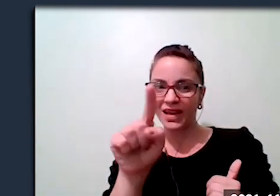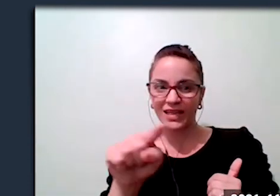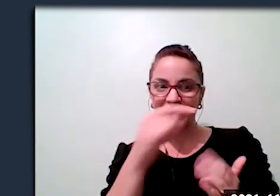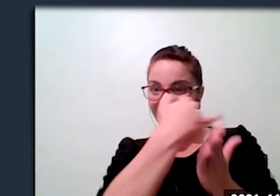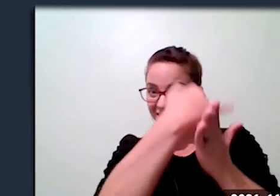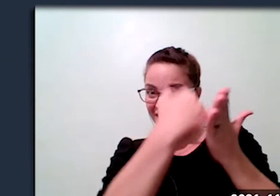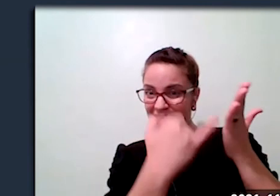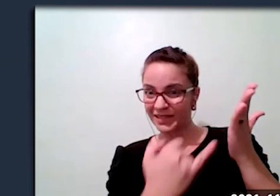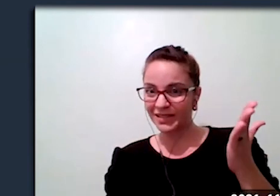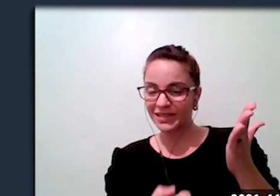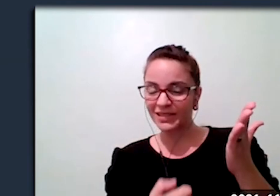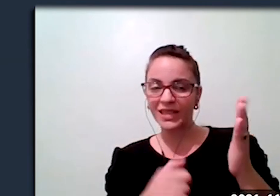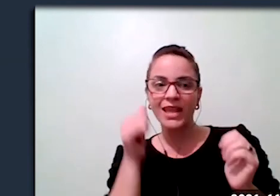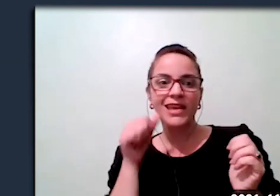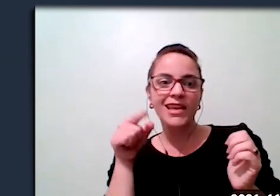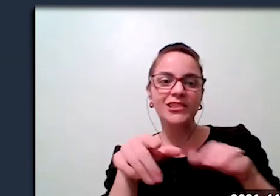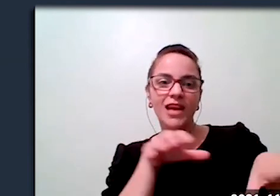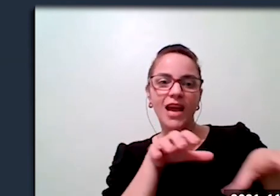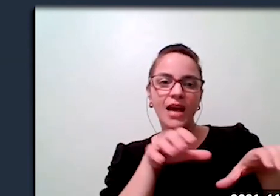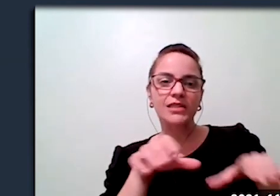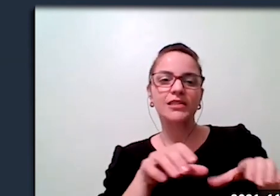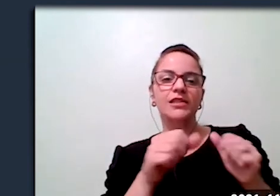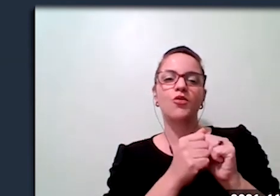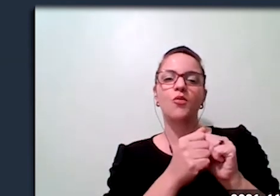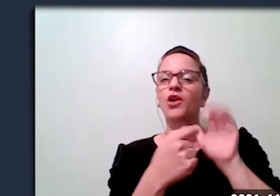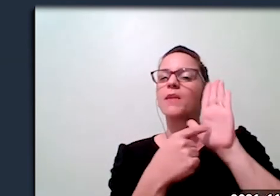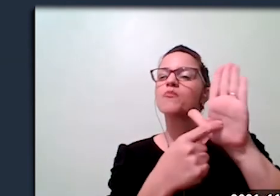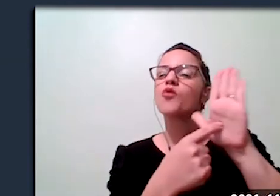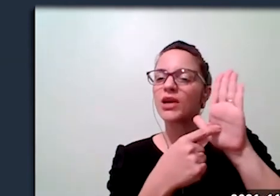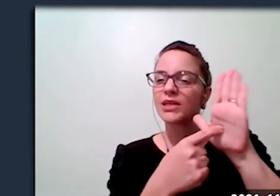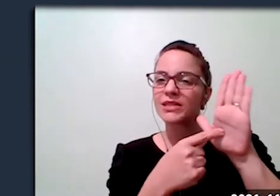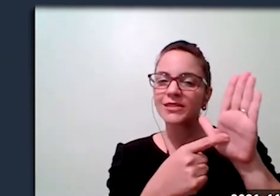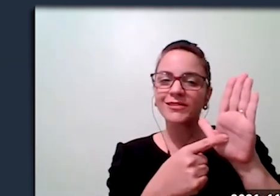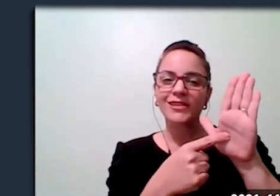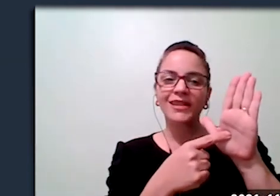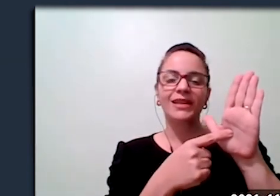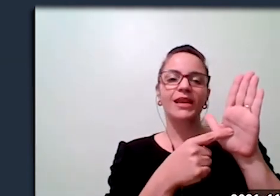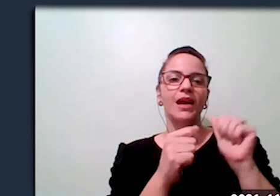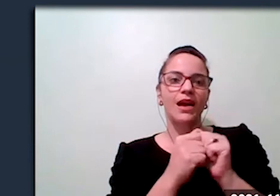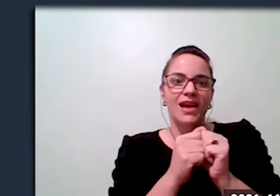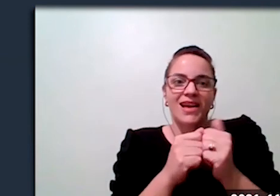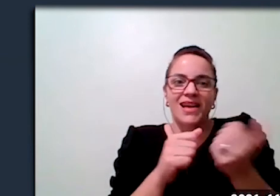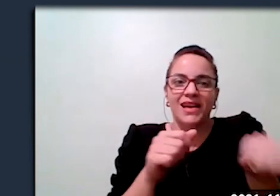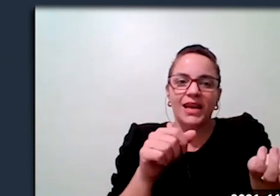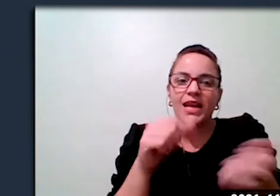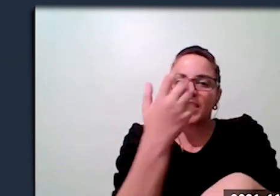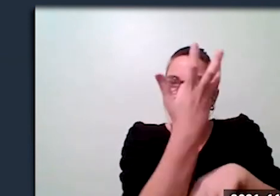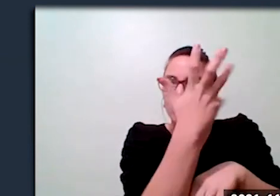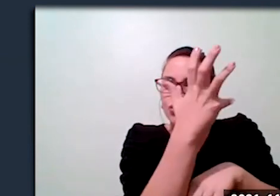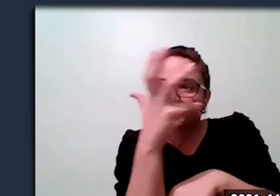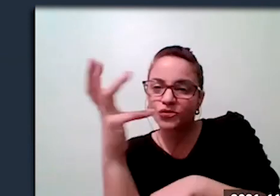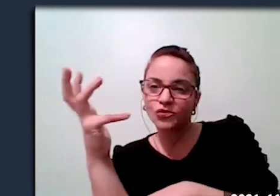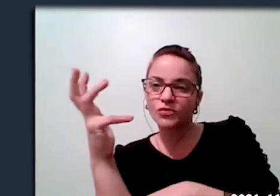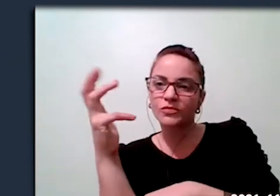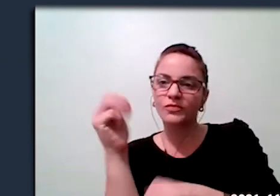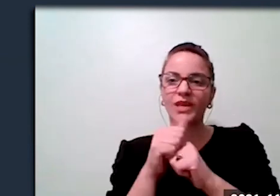historia, una descripción animada, porque uno siente estar entre esas marismas, entre esos esteros, entre ese